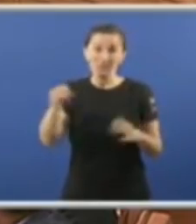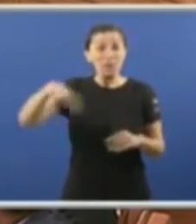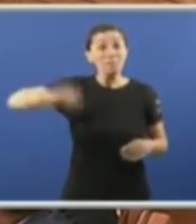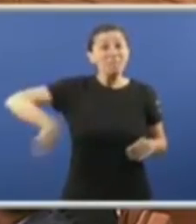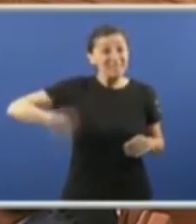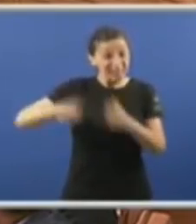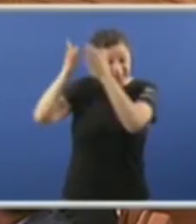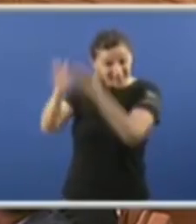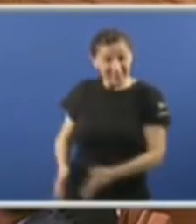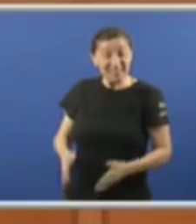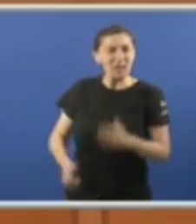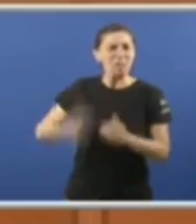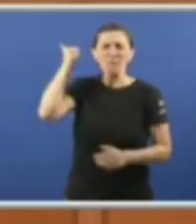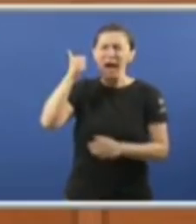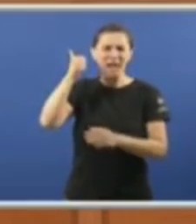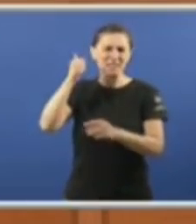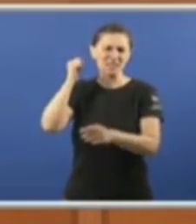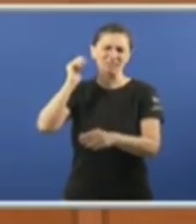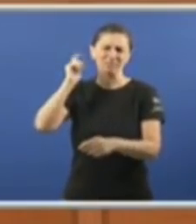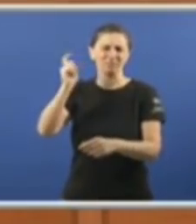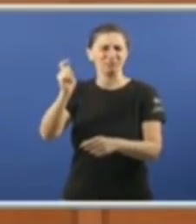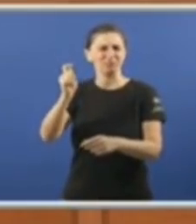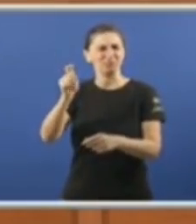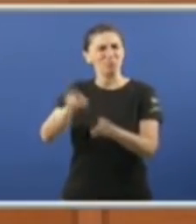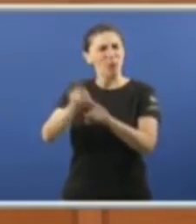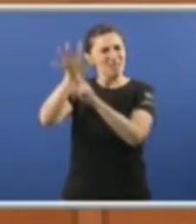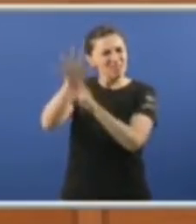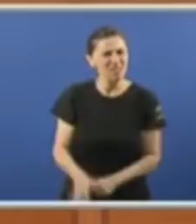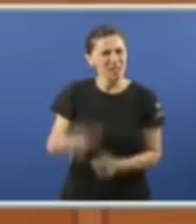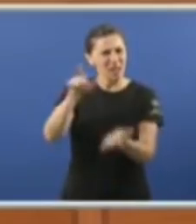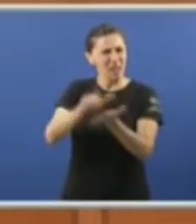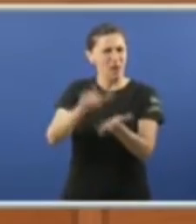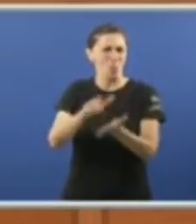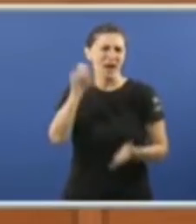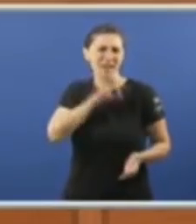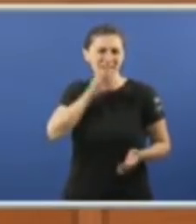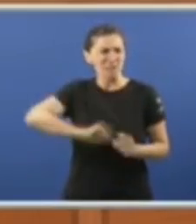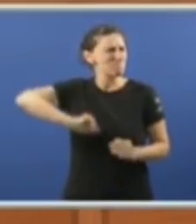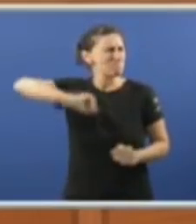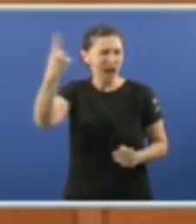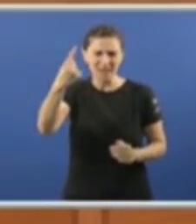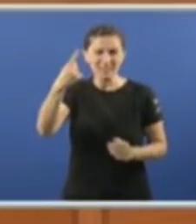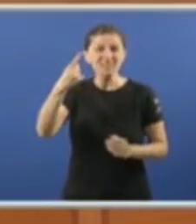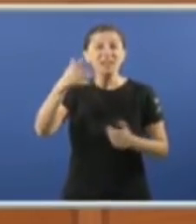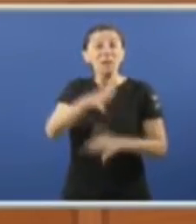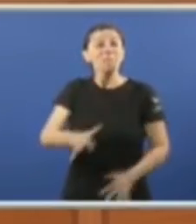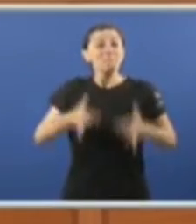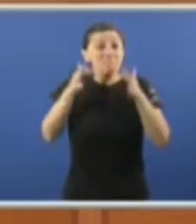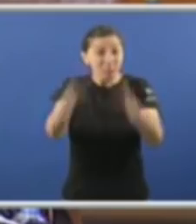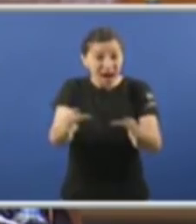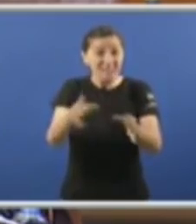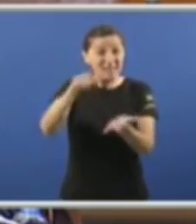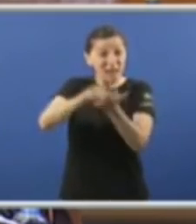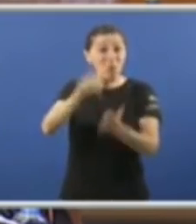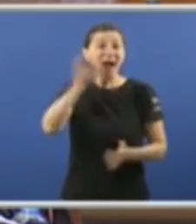que máis atacou a lingua galega. E non só atacou a lingua galega, é un dos responsables do retroceso que se está producindo da